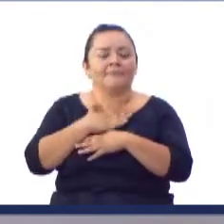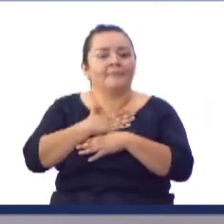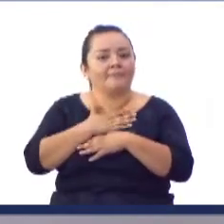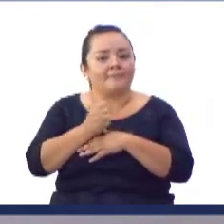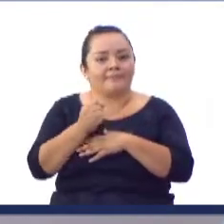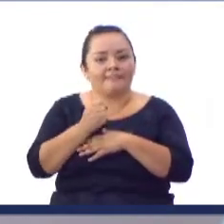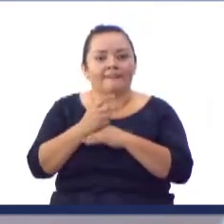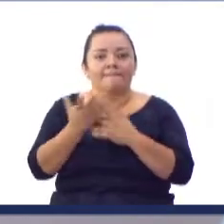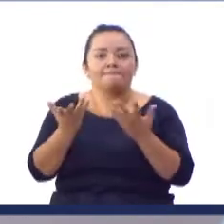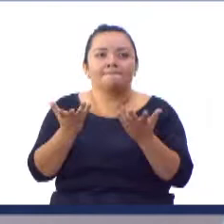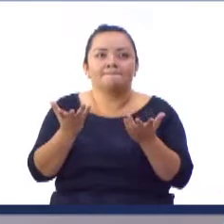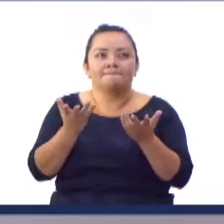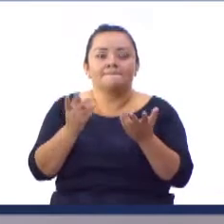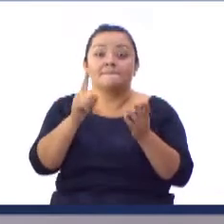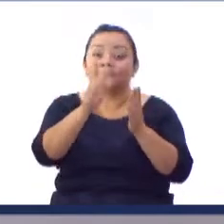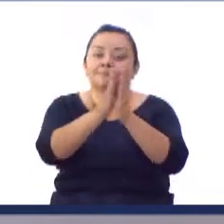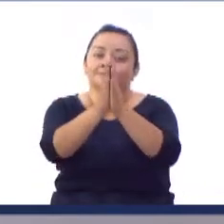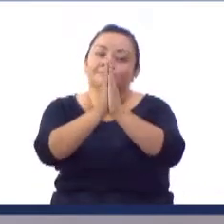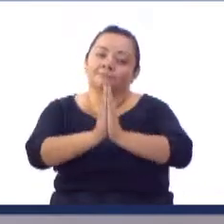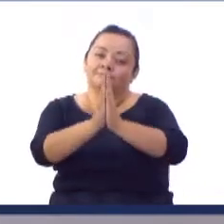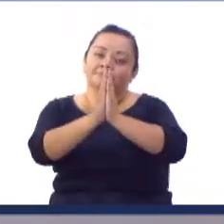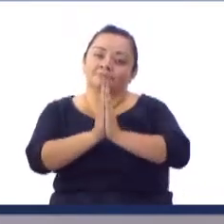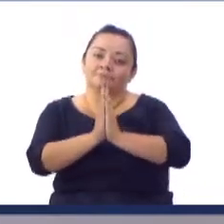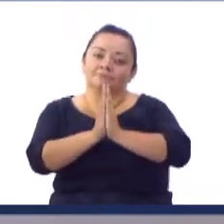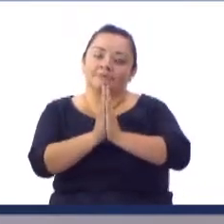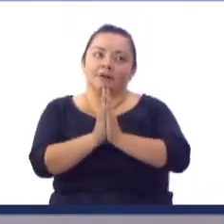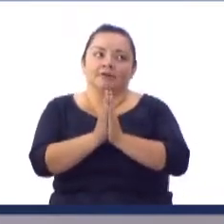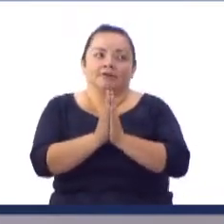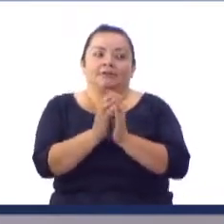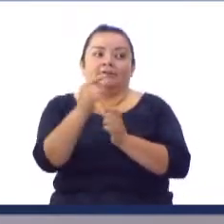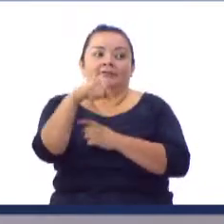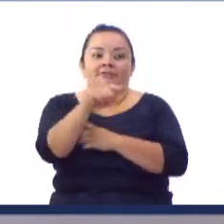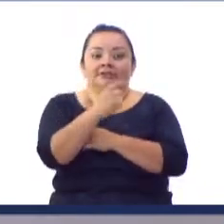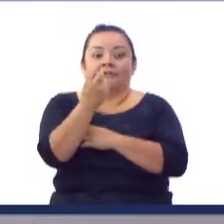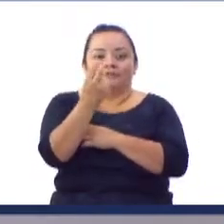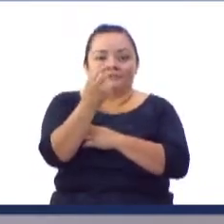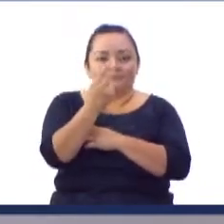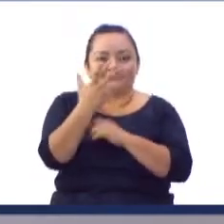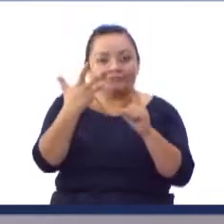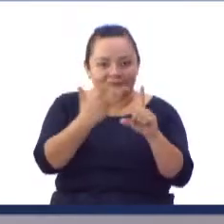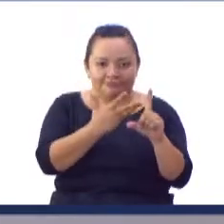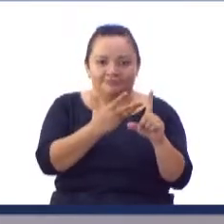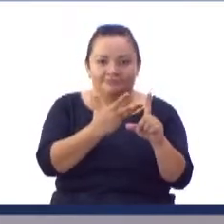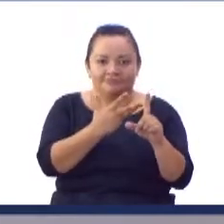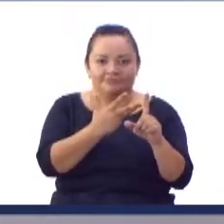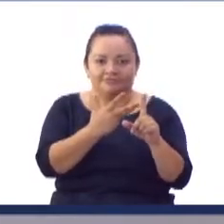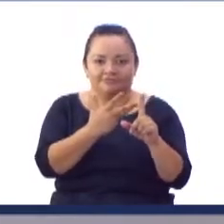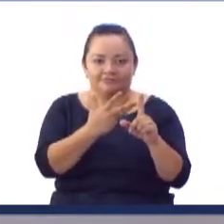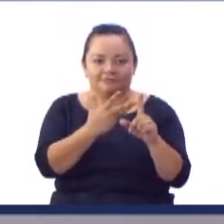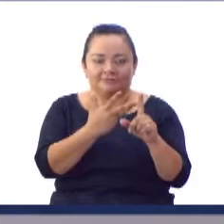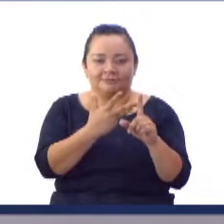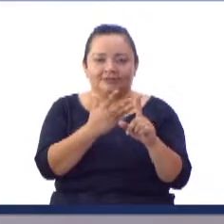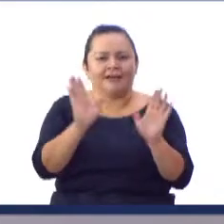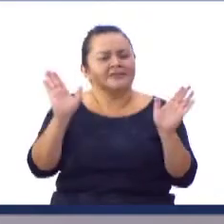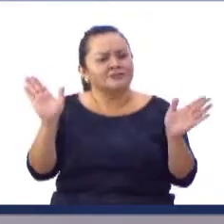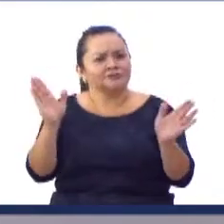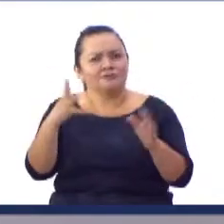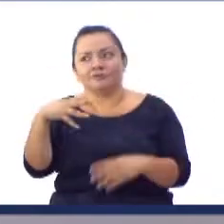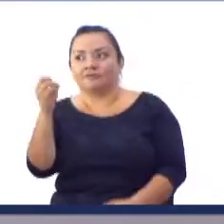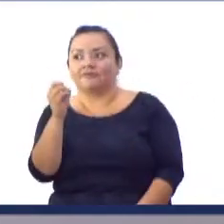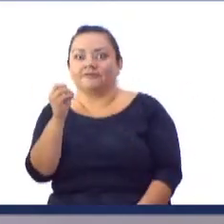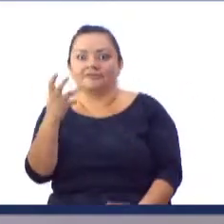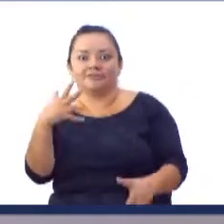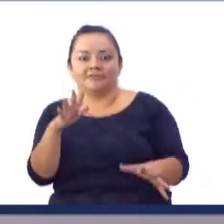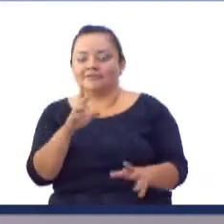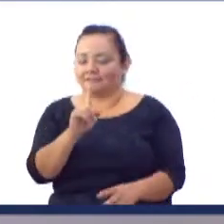porque él hace una oración por los discípulos por sus líderes jesús no se fue